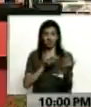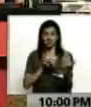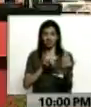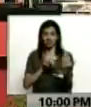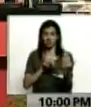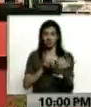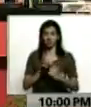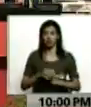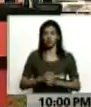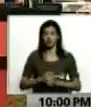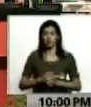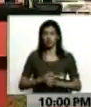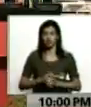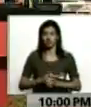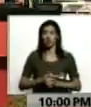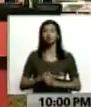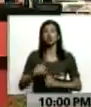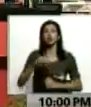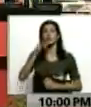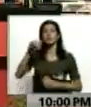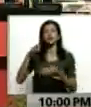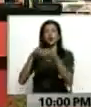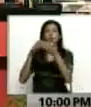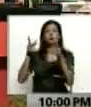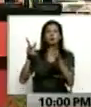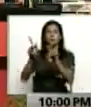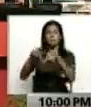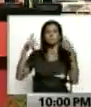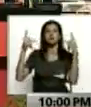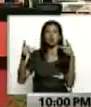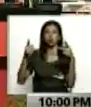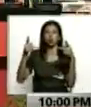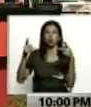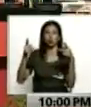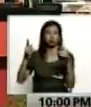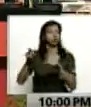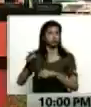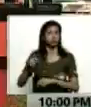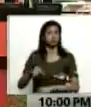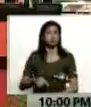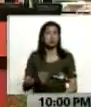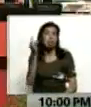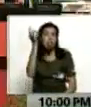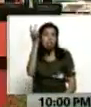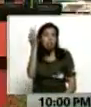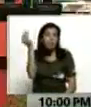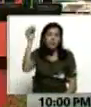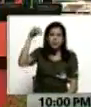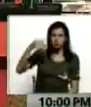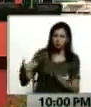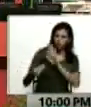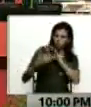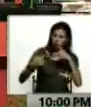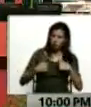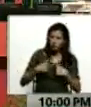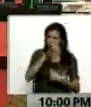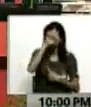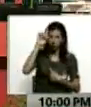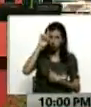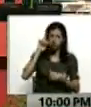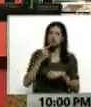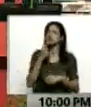opinar ahí sacaron ayer yo tengo una demanda al Wall stre er en Estados Unidos por difamar por decir que yo era jefe Cómo se